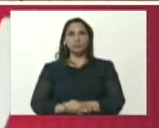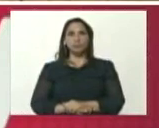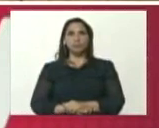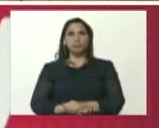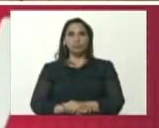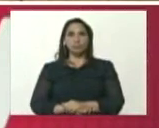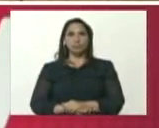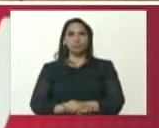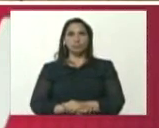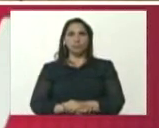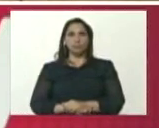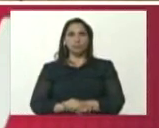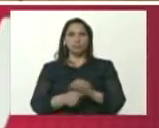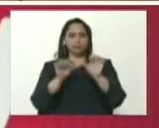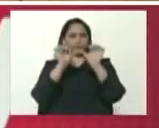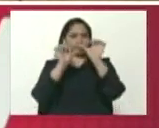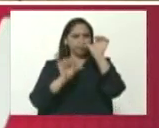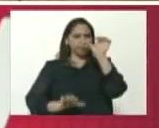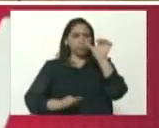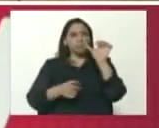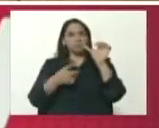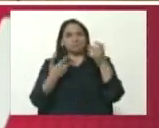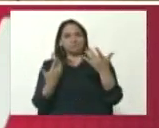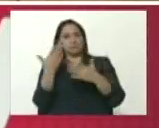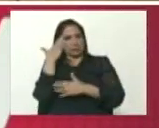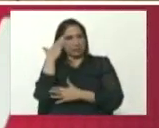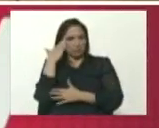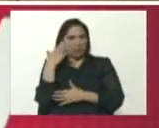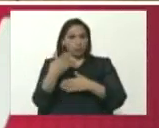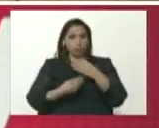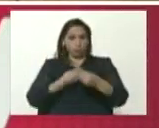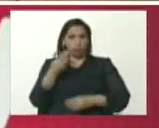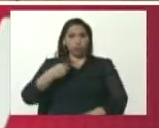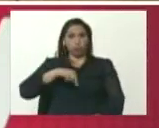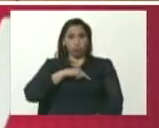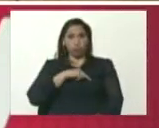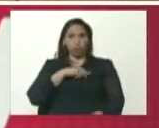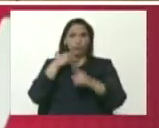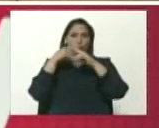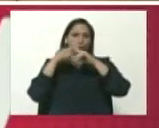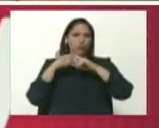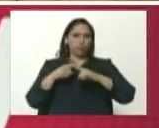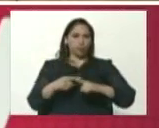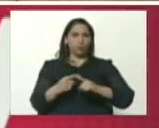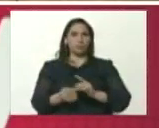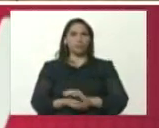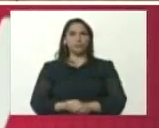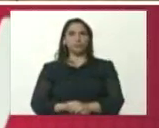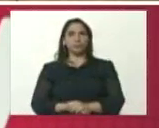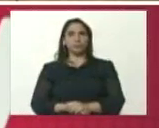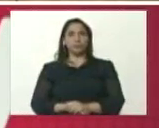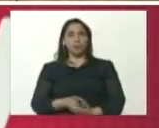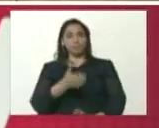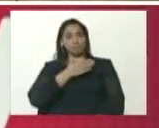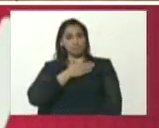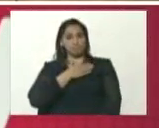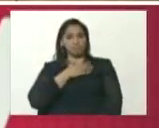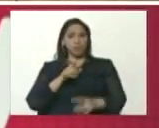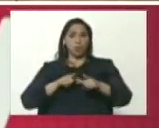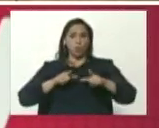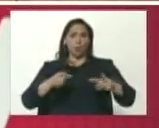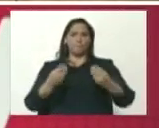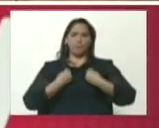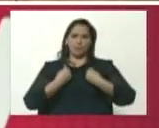Le voy a desglosar un poco lo que hemos hecho en el censo, presidente. En mi sector